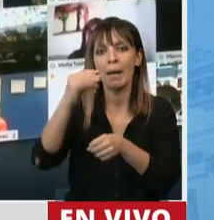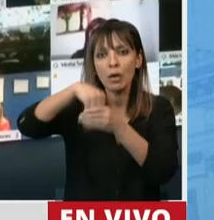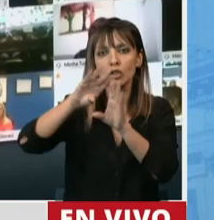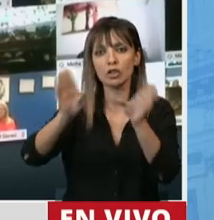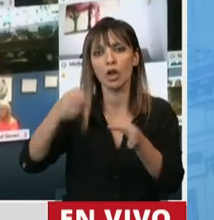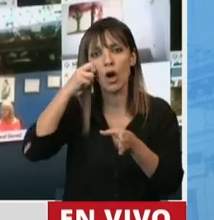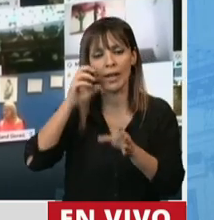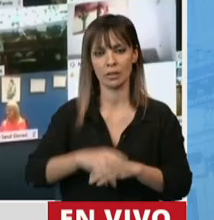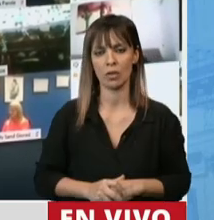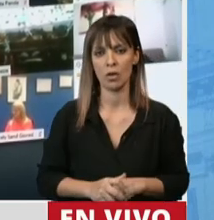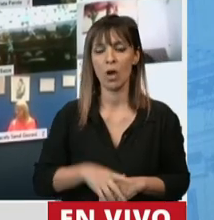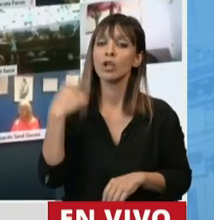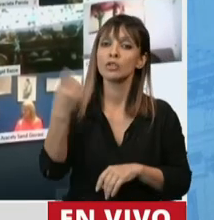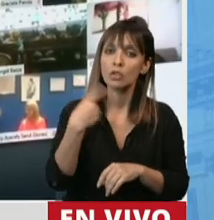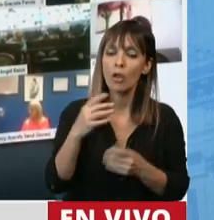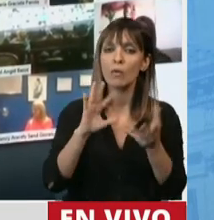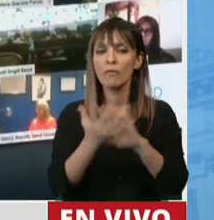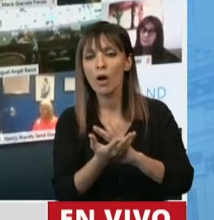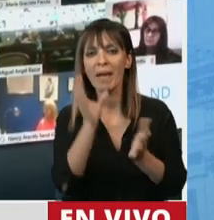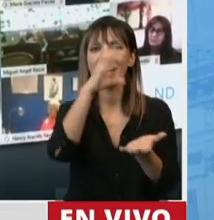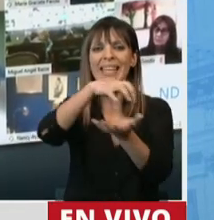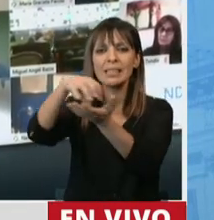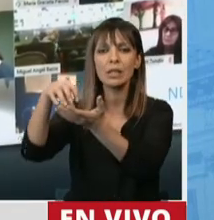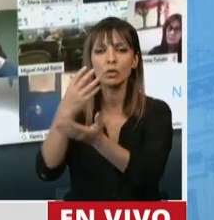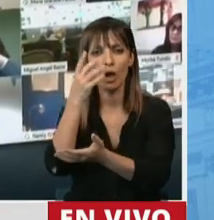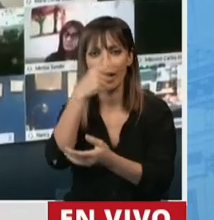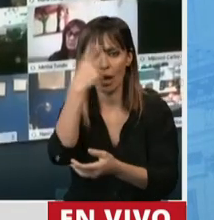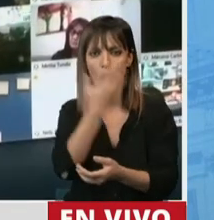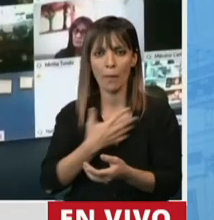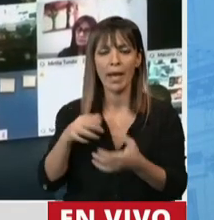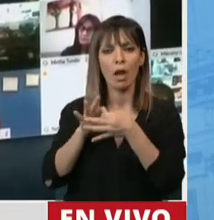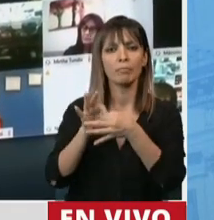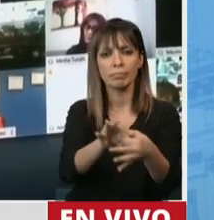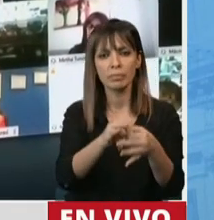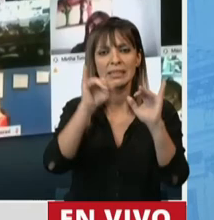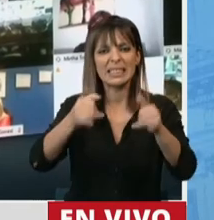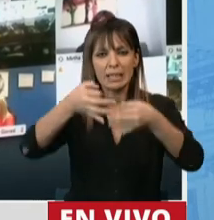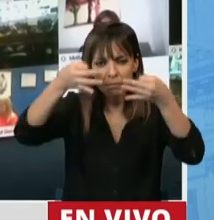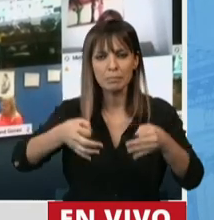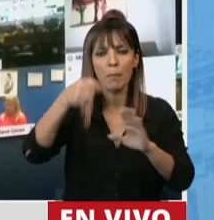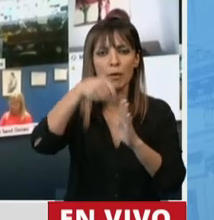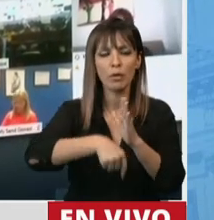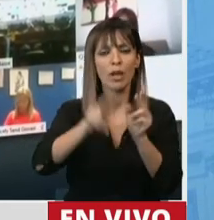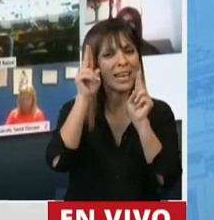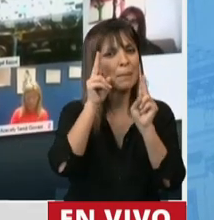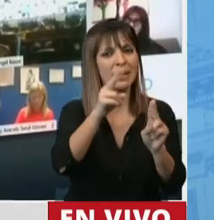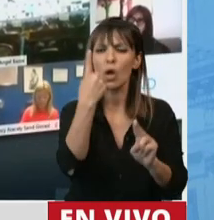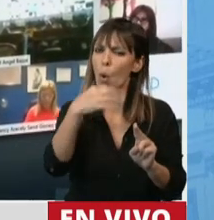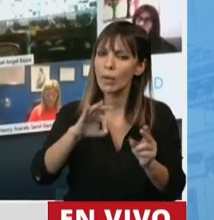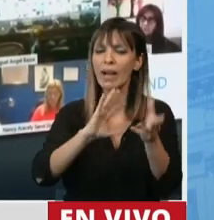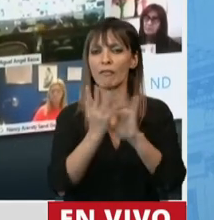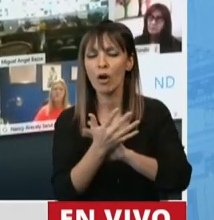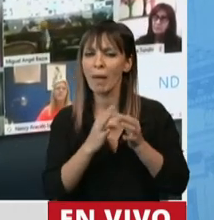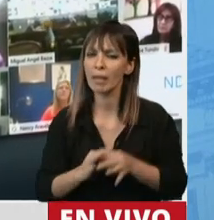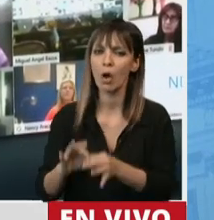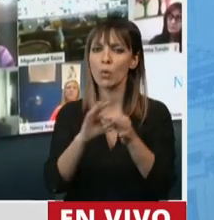a ganar entre todos con las instituciones funcionando plenamente. Le vamos a ganar entre todos respetando el único contrato social que une